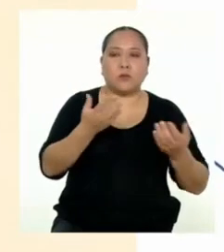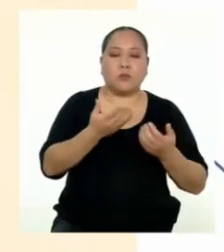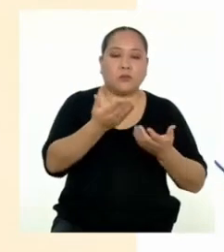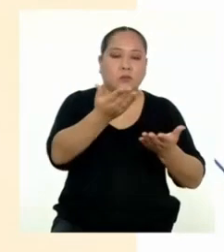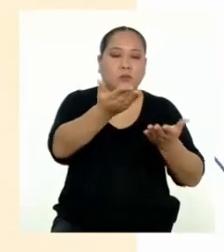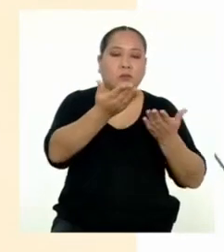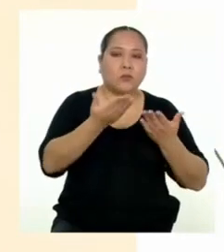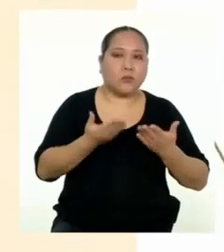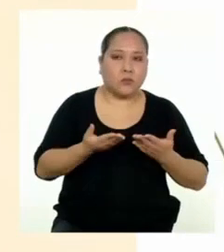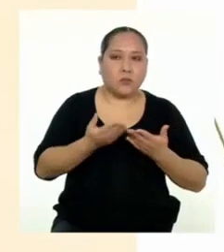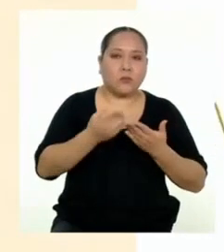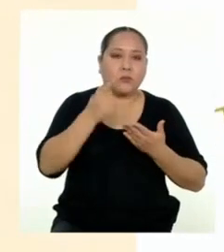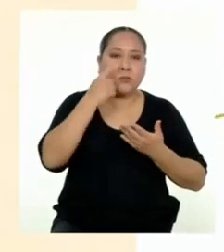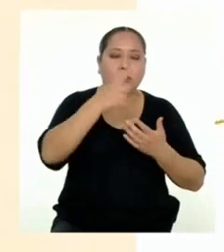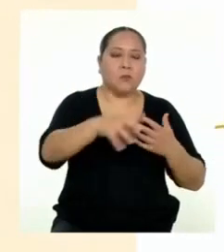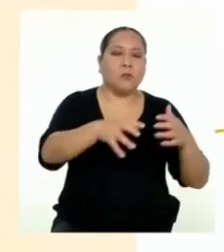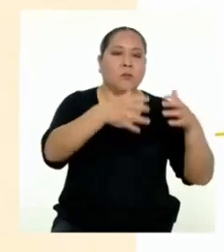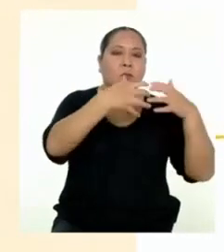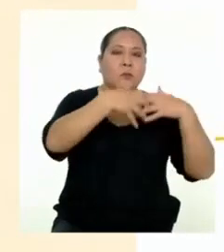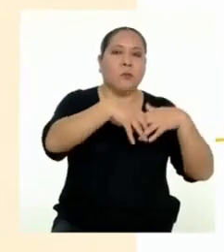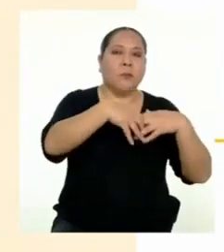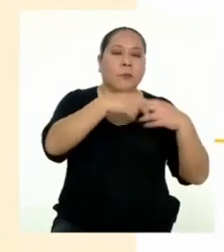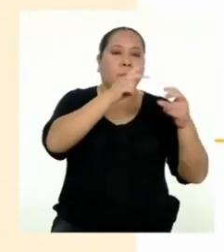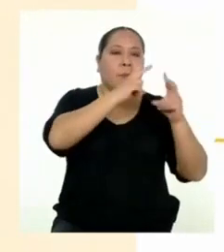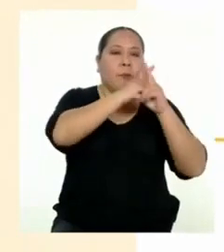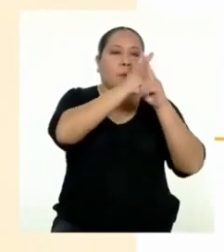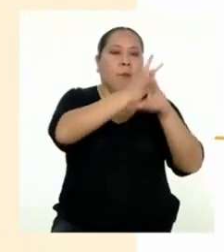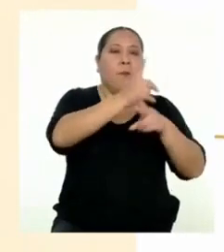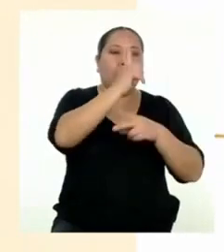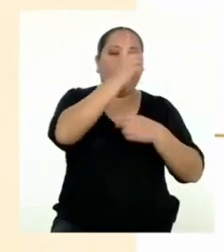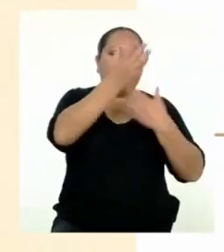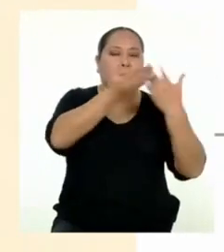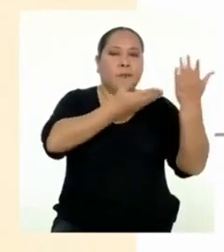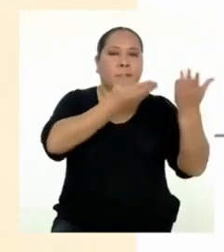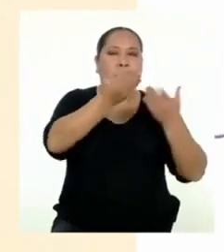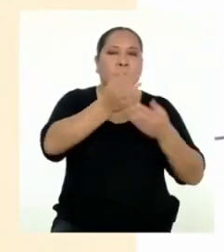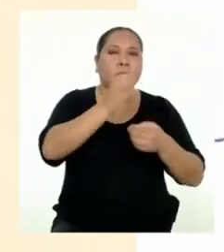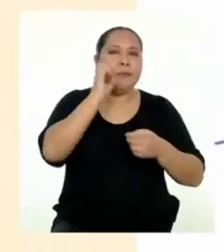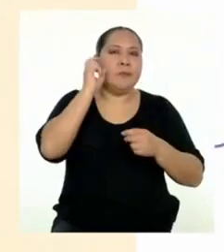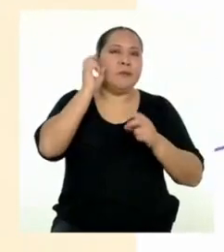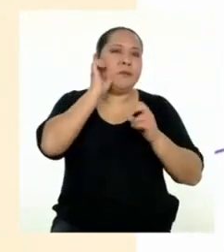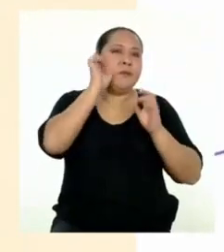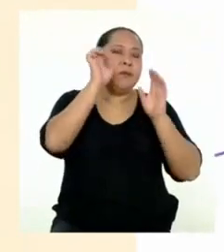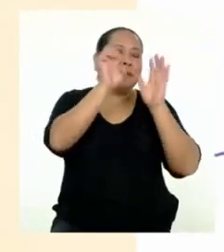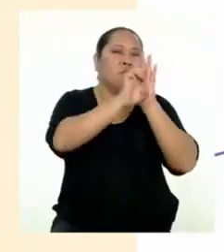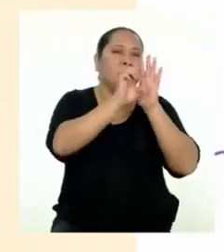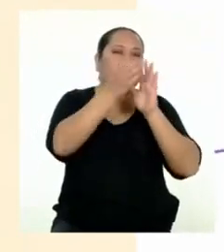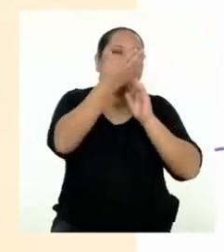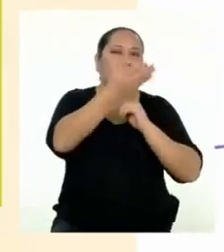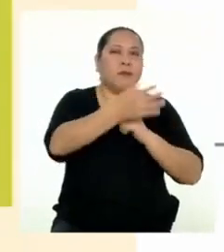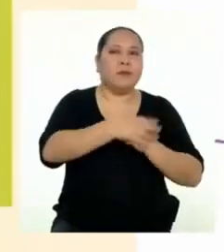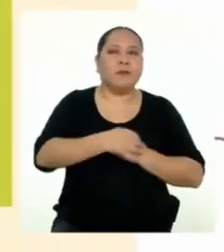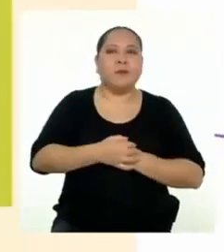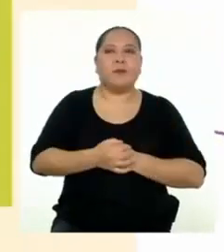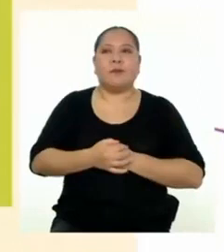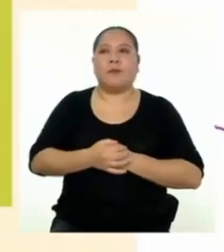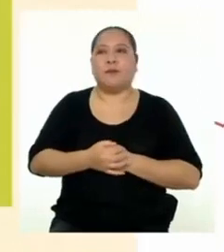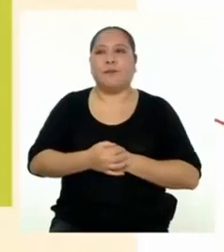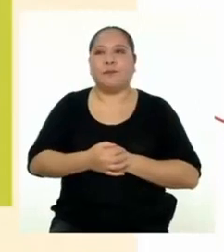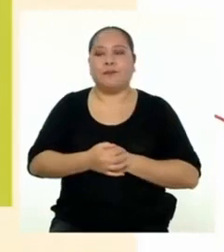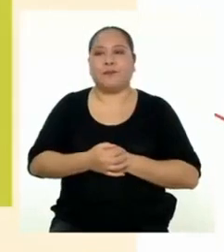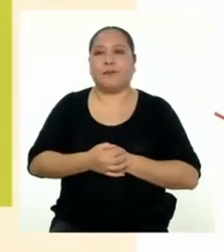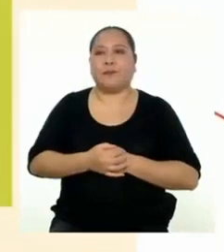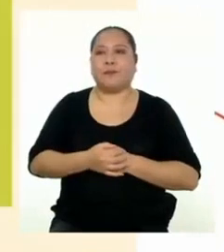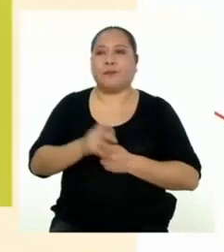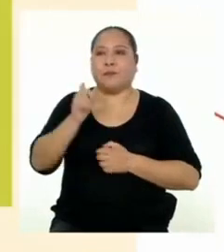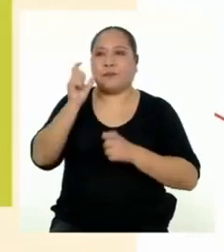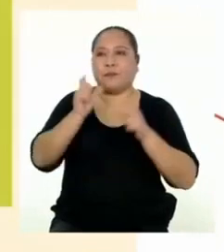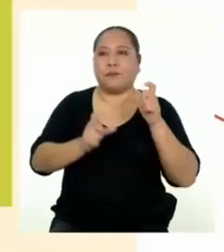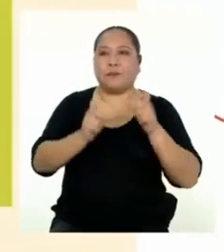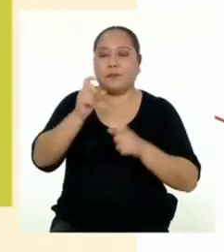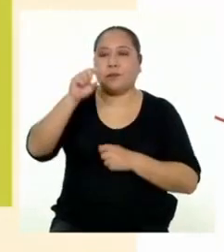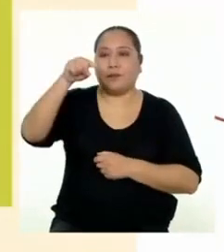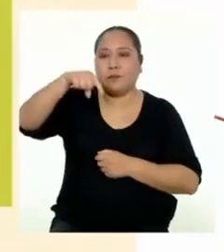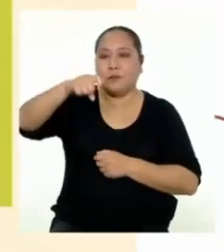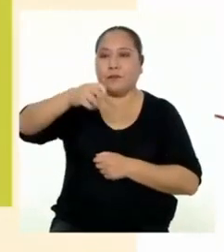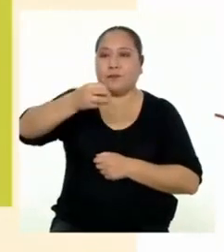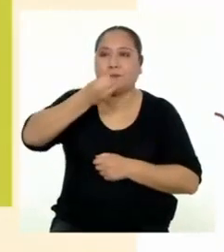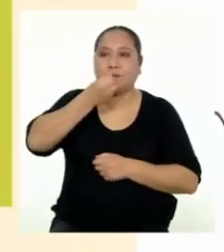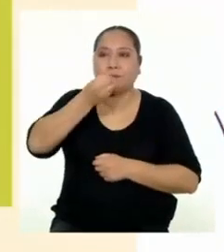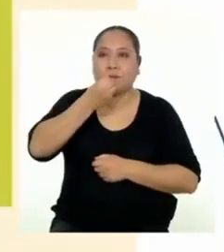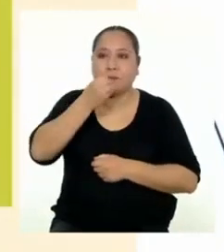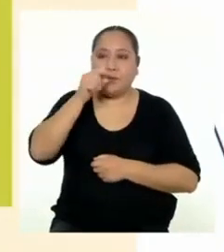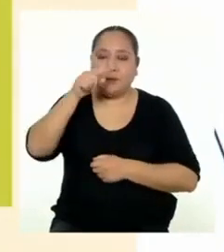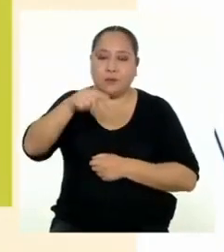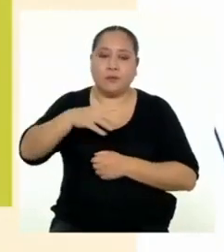que es proporcionada por una entidad prestadora de servicios. Veamos los siguientes ejemplos. Los seres humanos necesitan